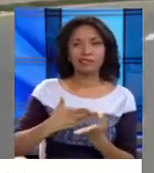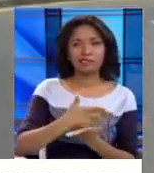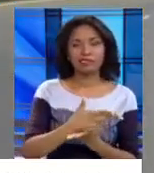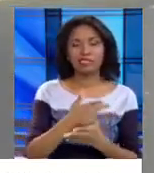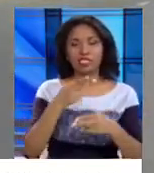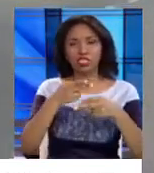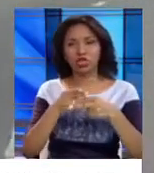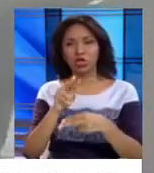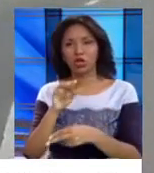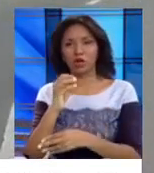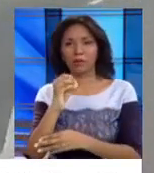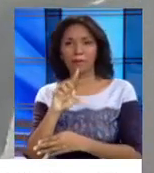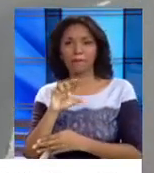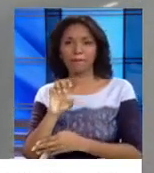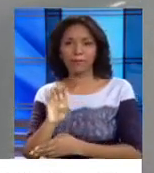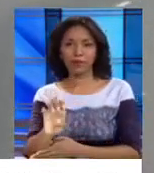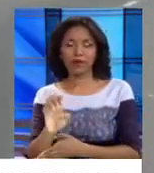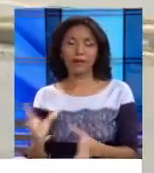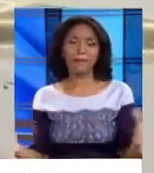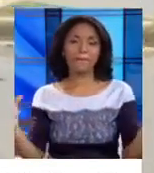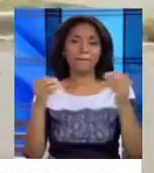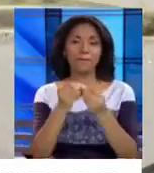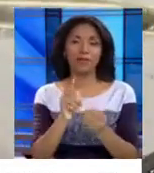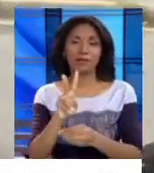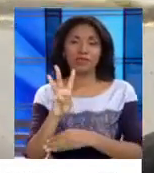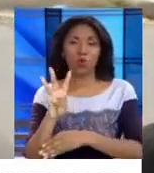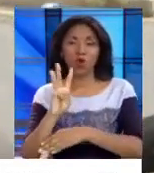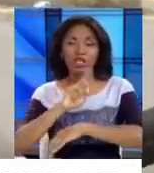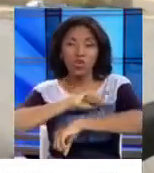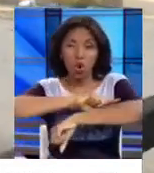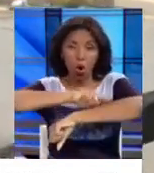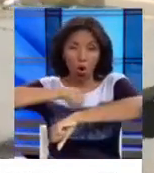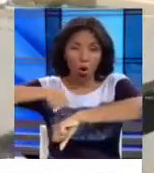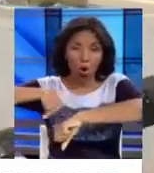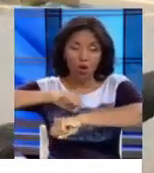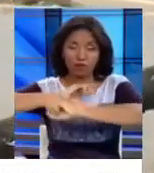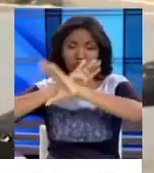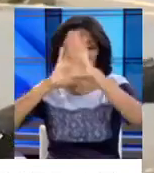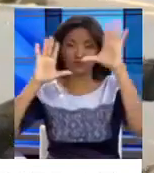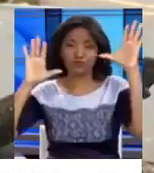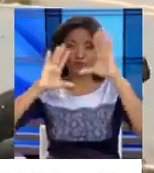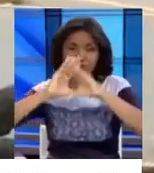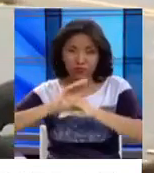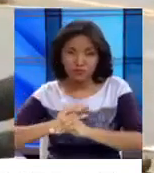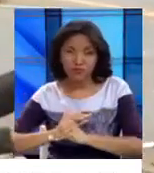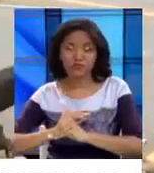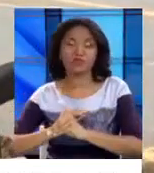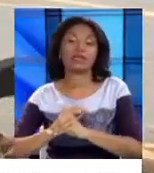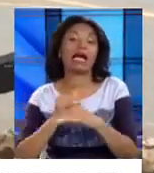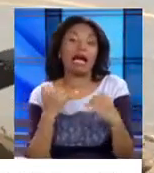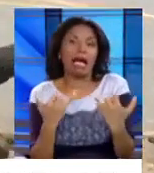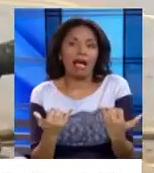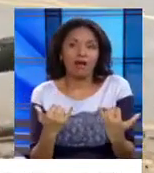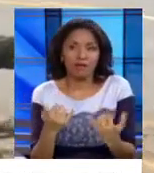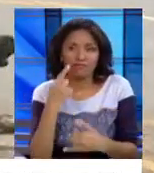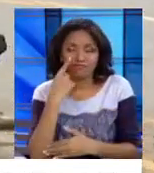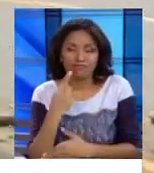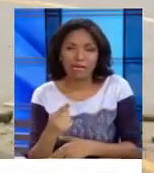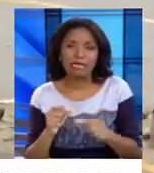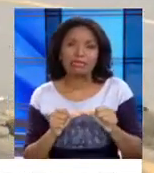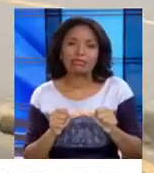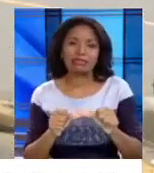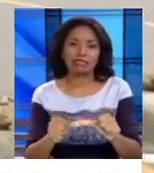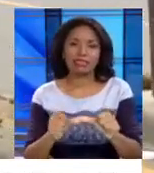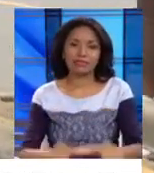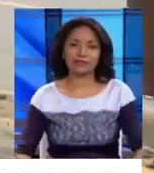Ya pasaron más de 24 horas de este cierre intermitente y que ha afectado a decenas de